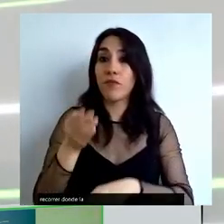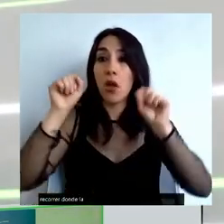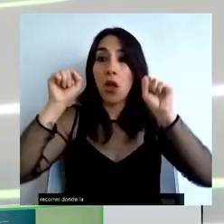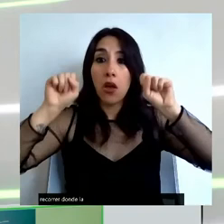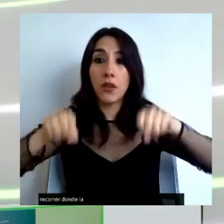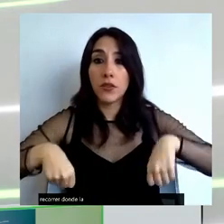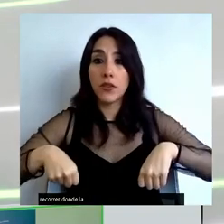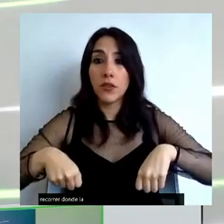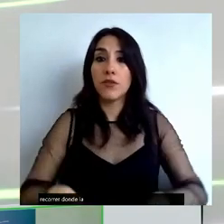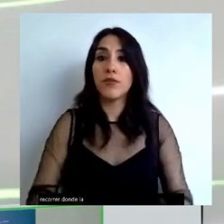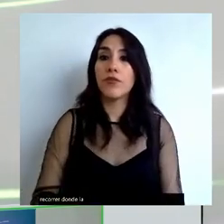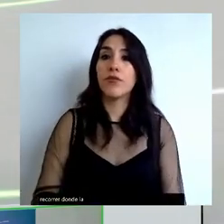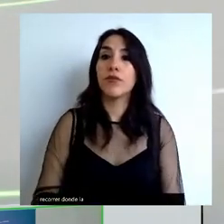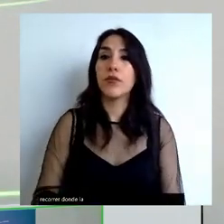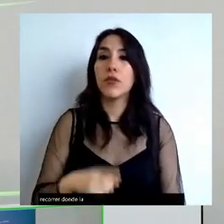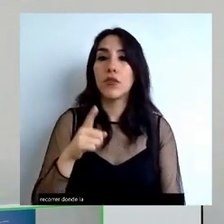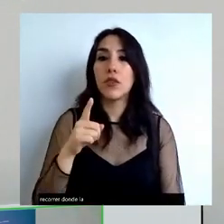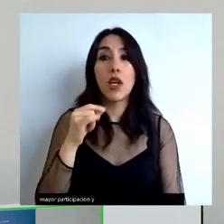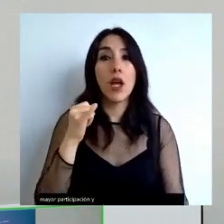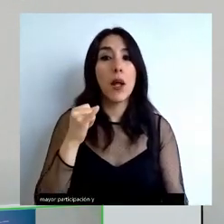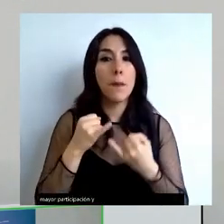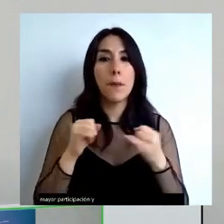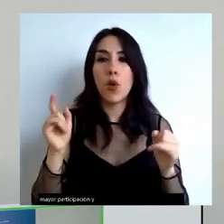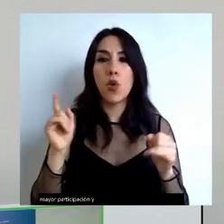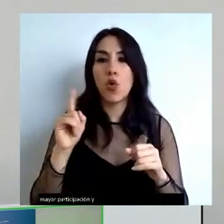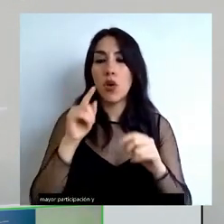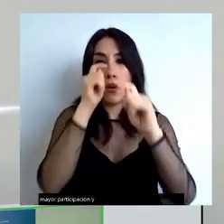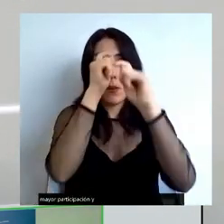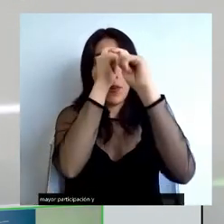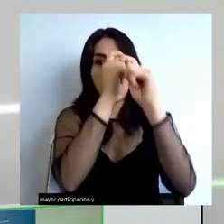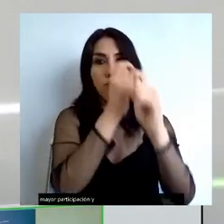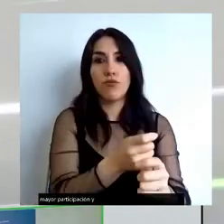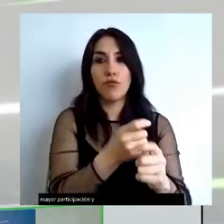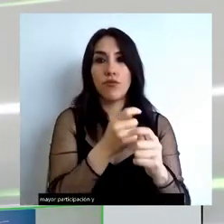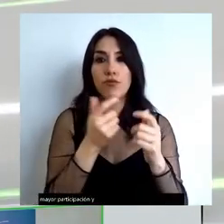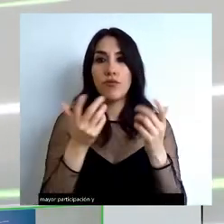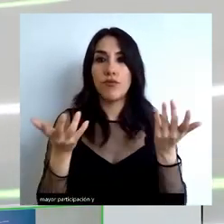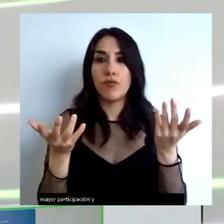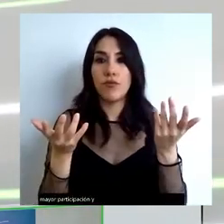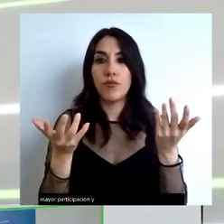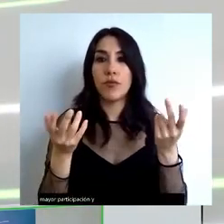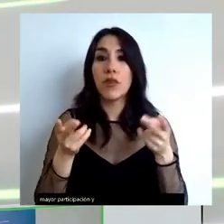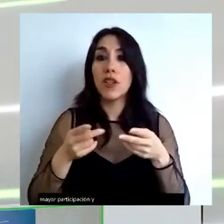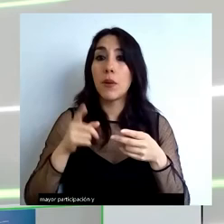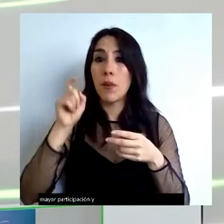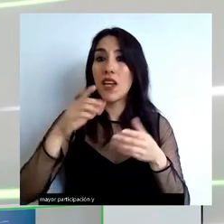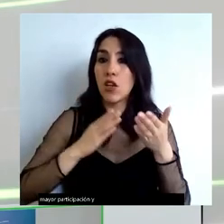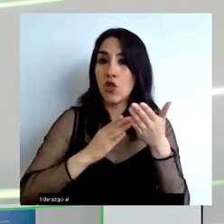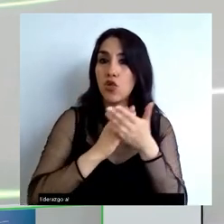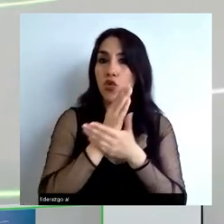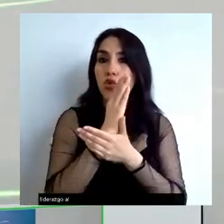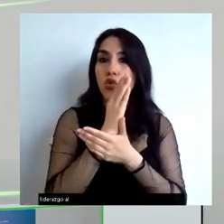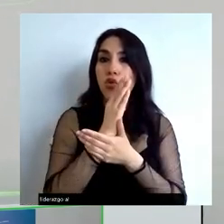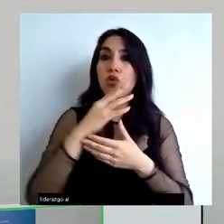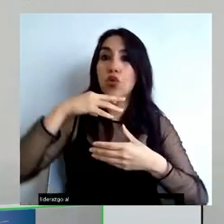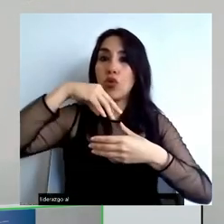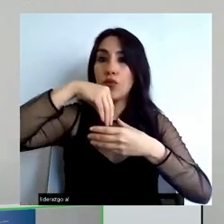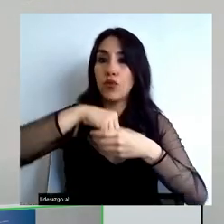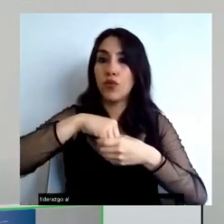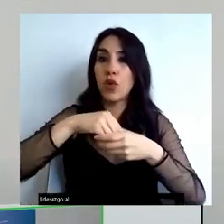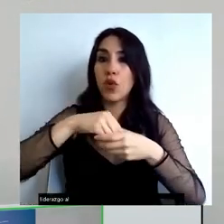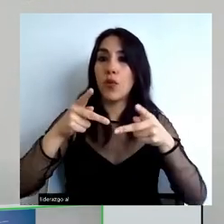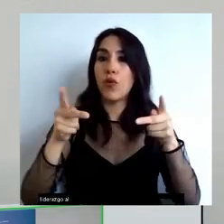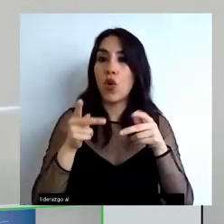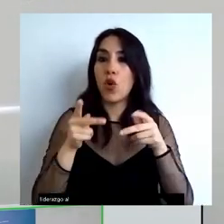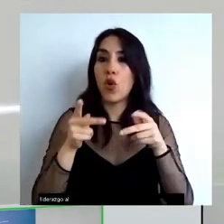de respeto de estos principios y derechos fundamentales en su lugar de trabajo y su relación con el cliente, sino también cómo eso